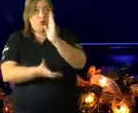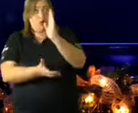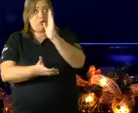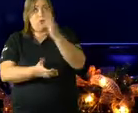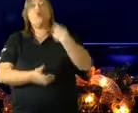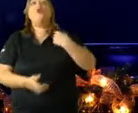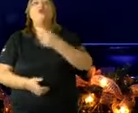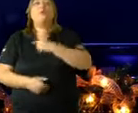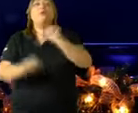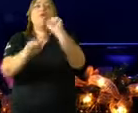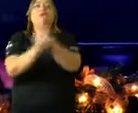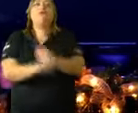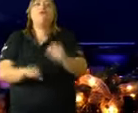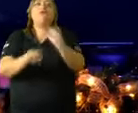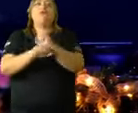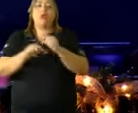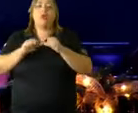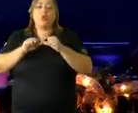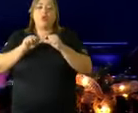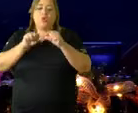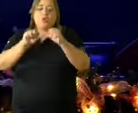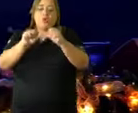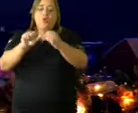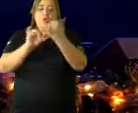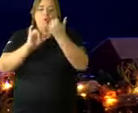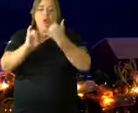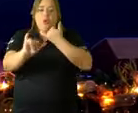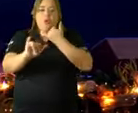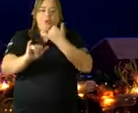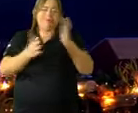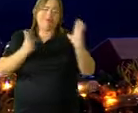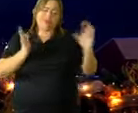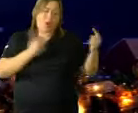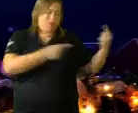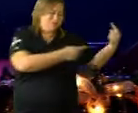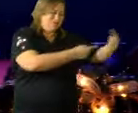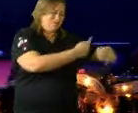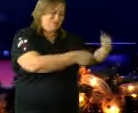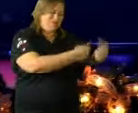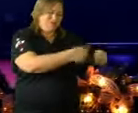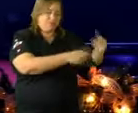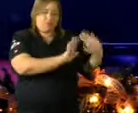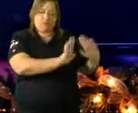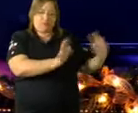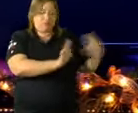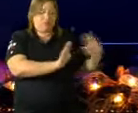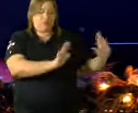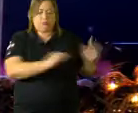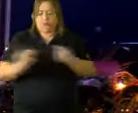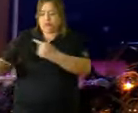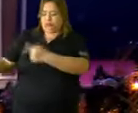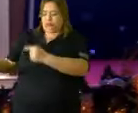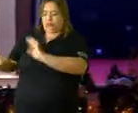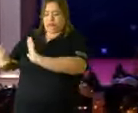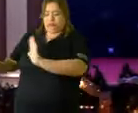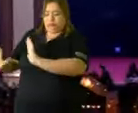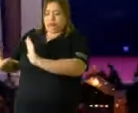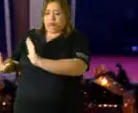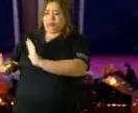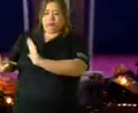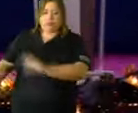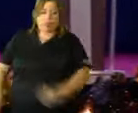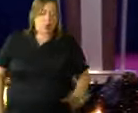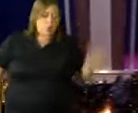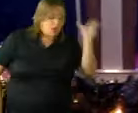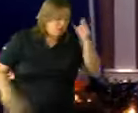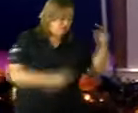perseverar para siempre. No entren esas polémicas estériles. No, hermano, el enemigo quiere entretenernos para